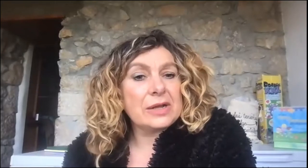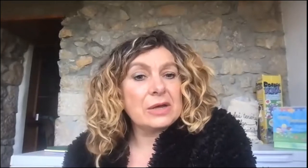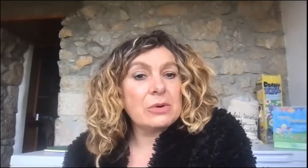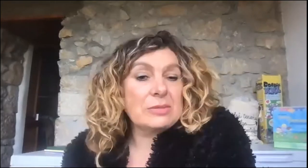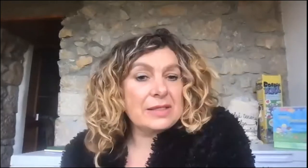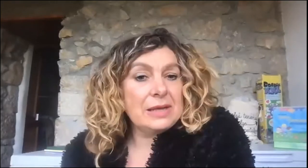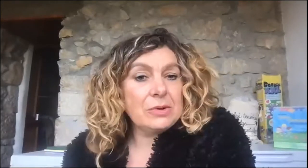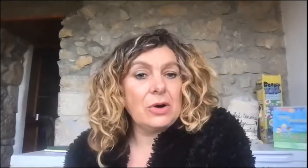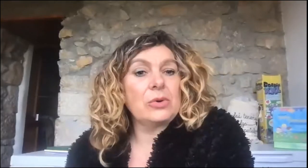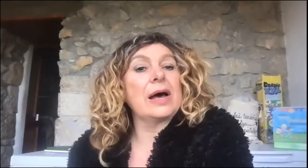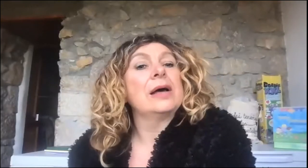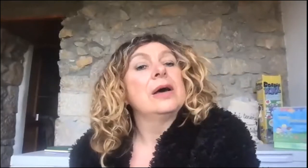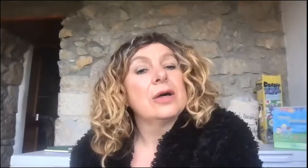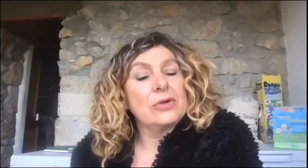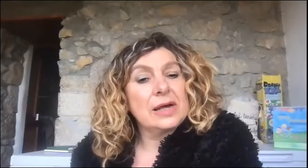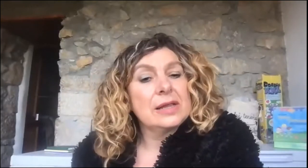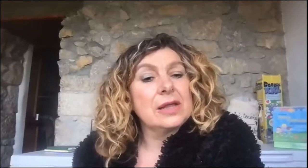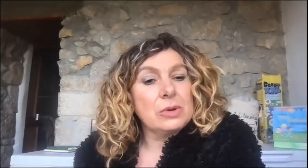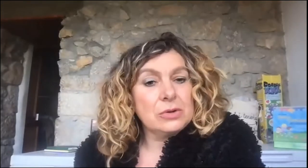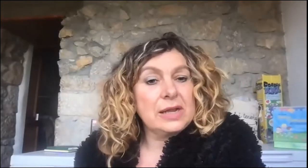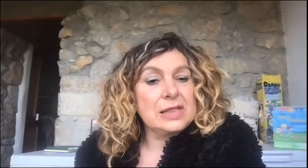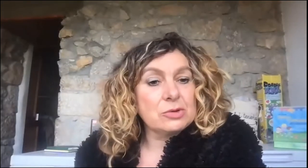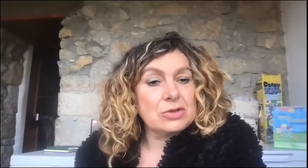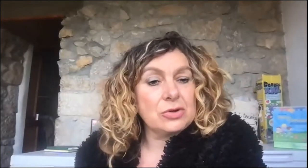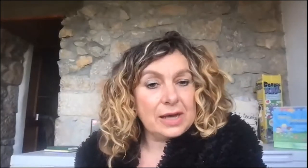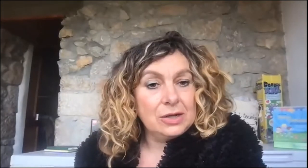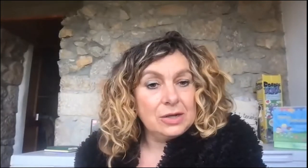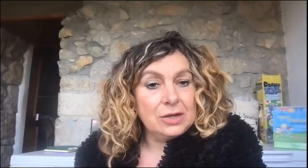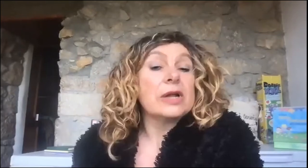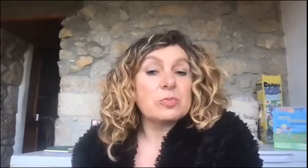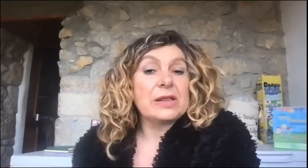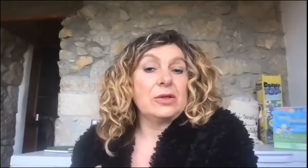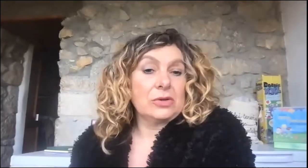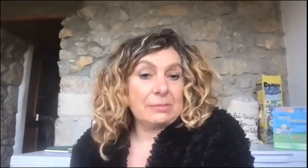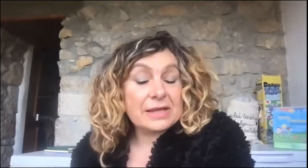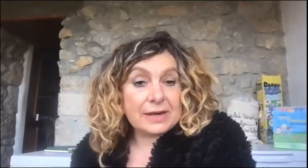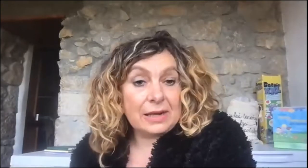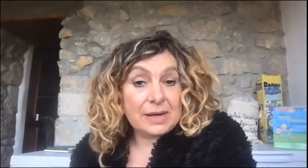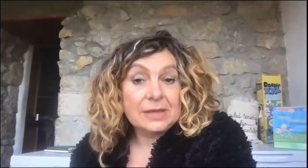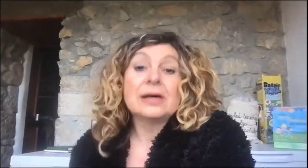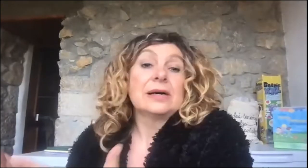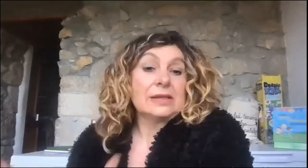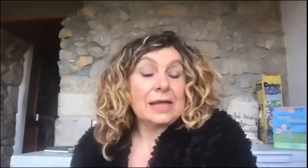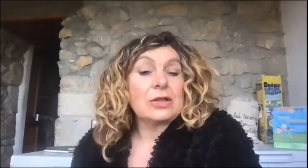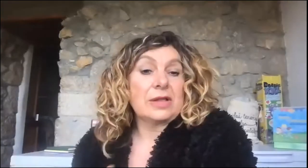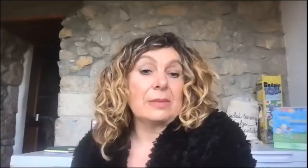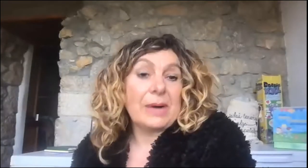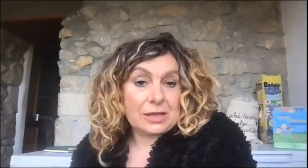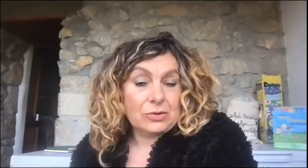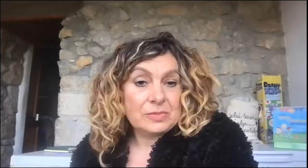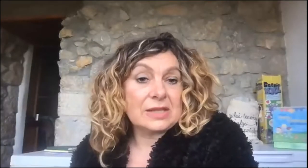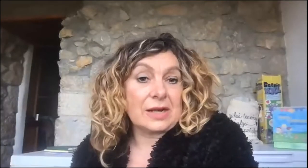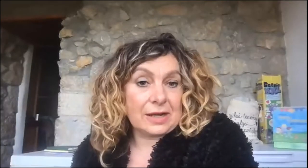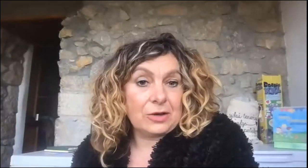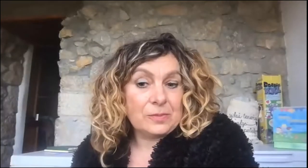una zona de juego semiactivo o una zona de juego creativo sensorial, un espacio de más calma dentro de ese